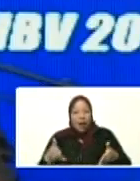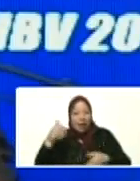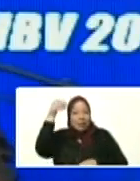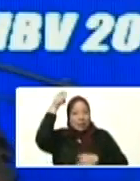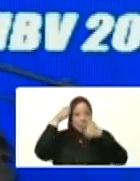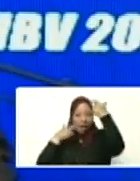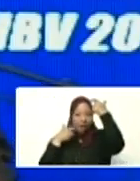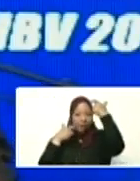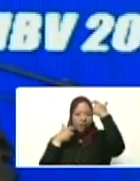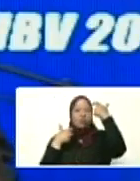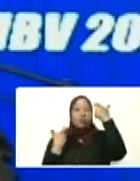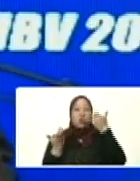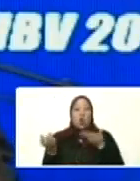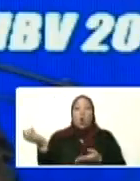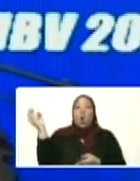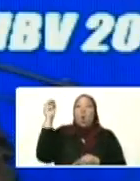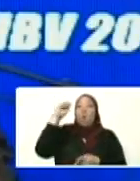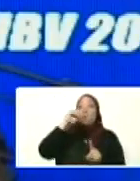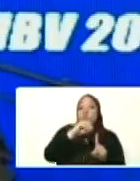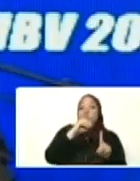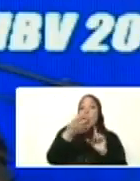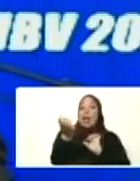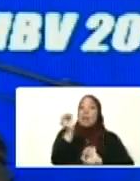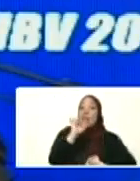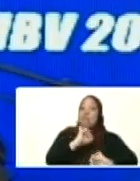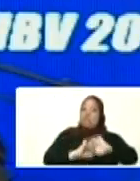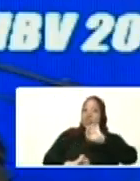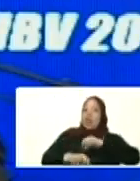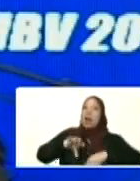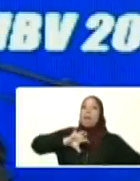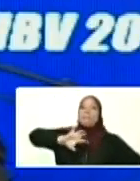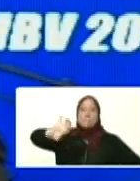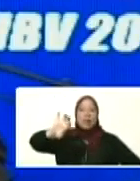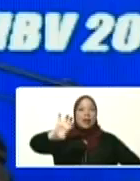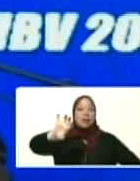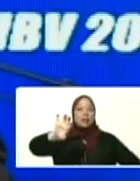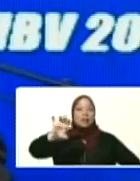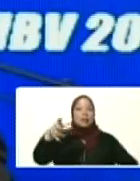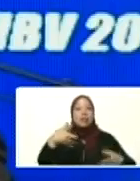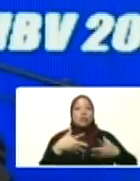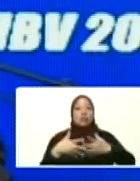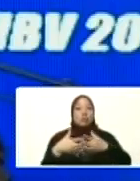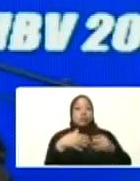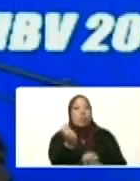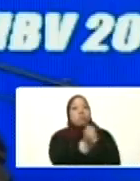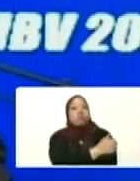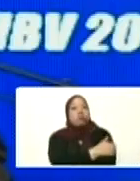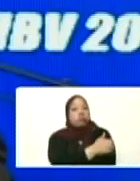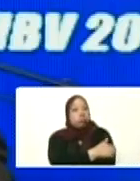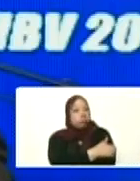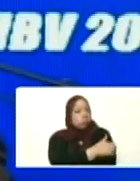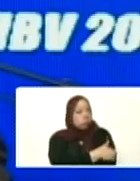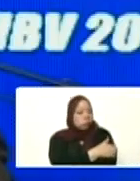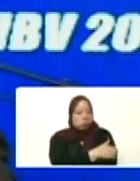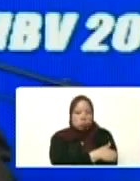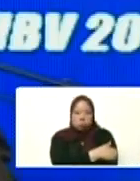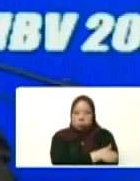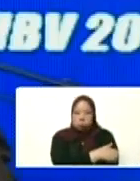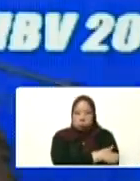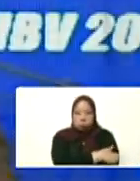la patria nos hacía el llamado para defenderla de las garras de una rancia oligarquía que,